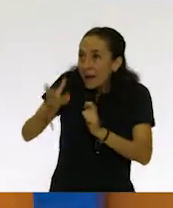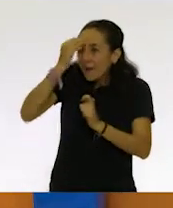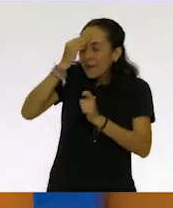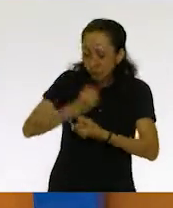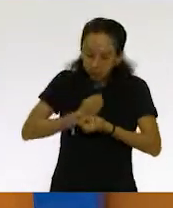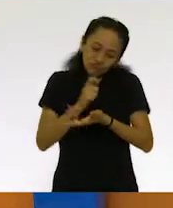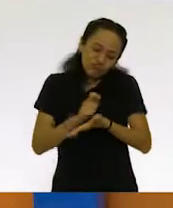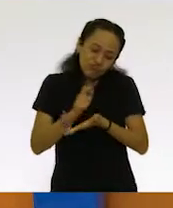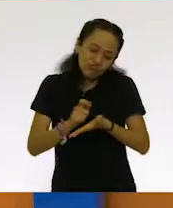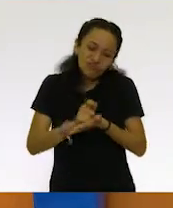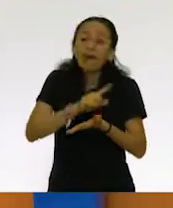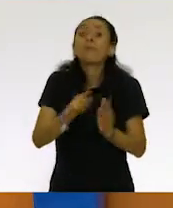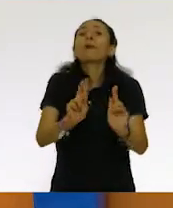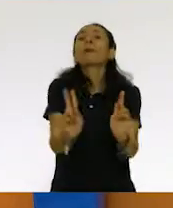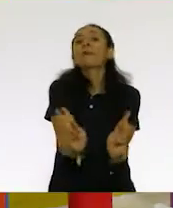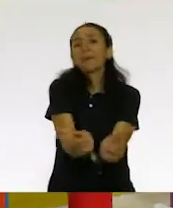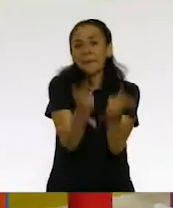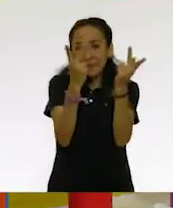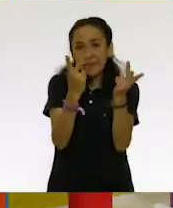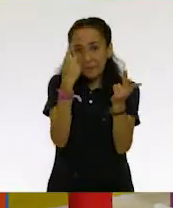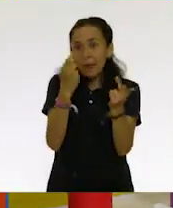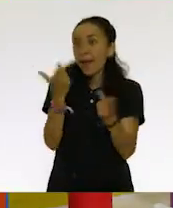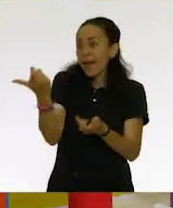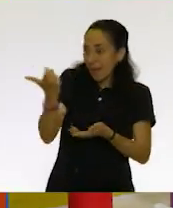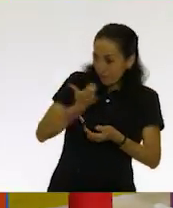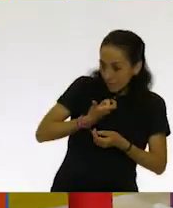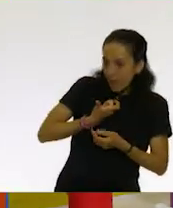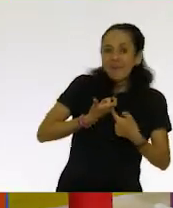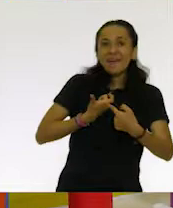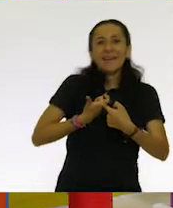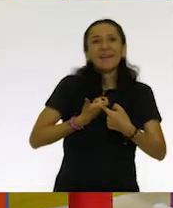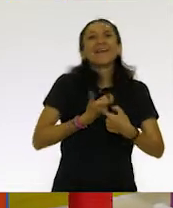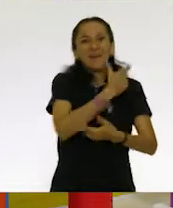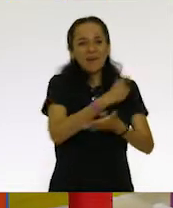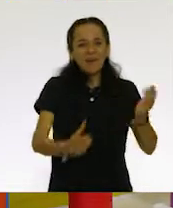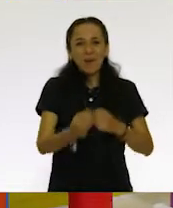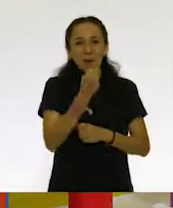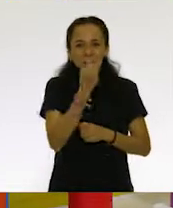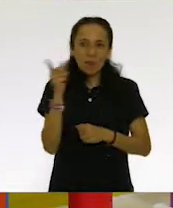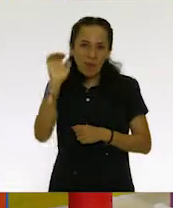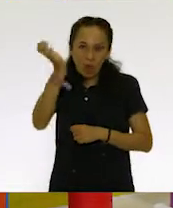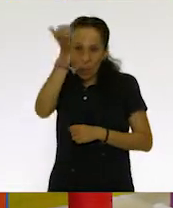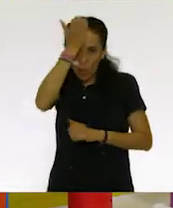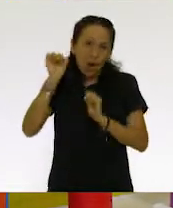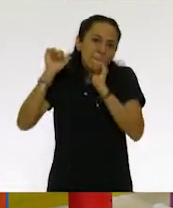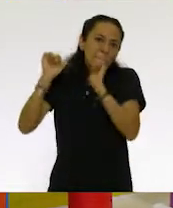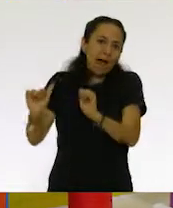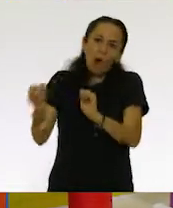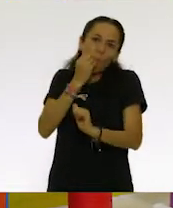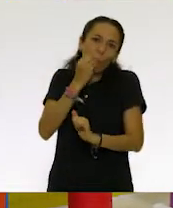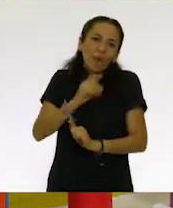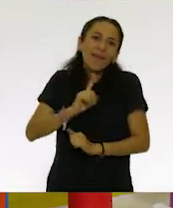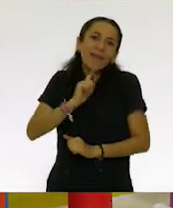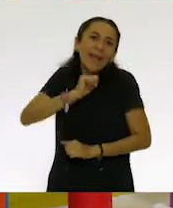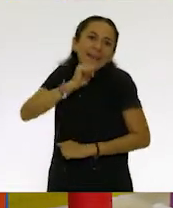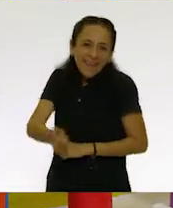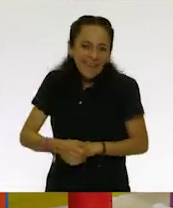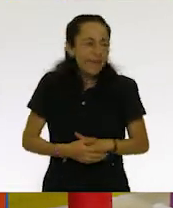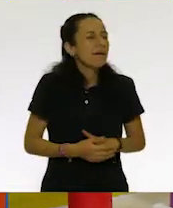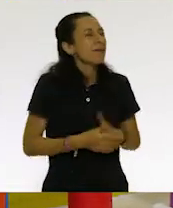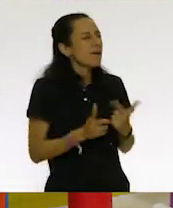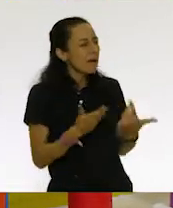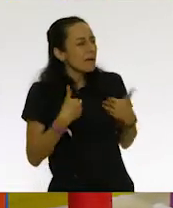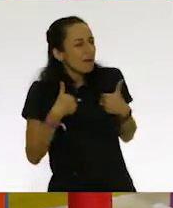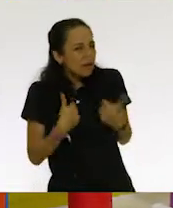no comerse a las ovejas. ¡Ay! Gracias a este cuento pudimos darnos cuenta que distintas combinaciones de números